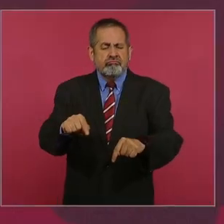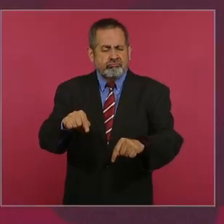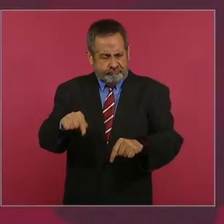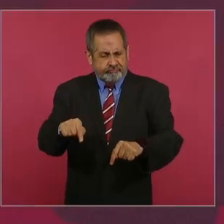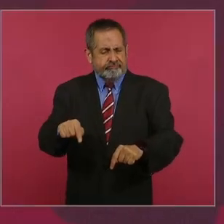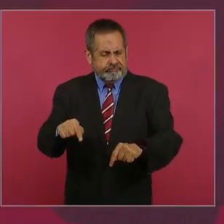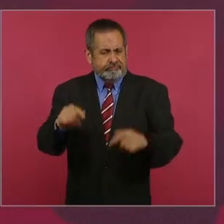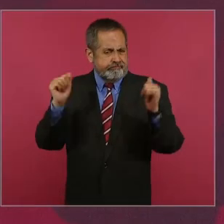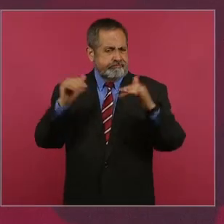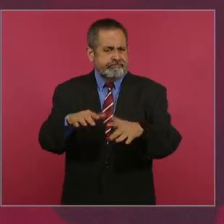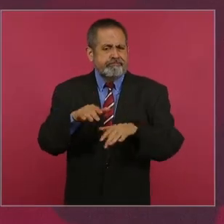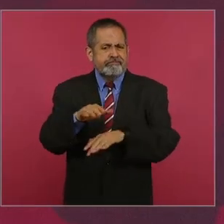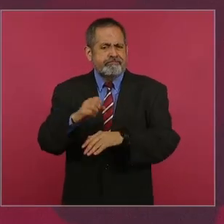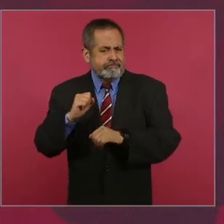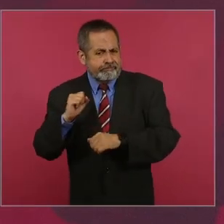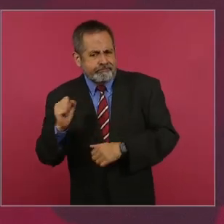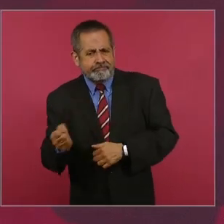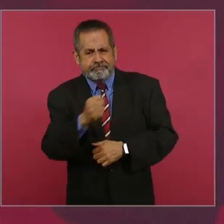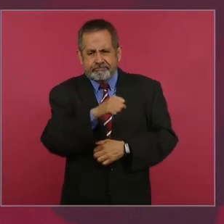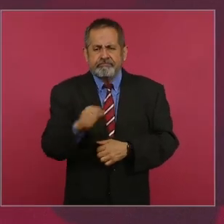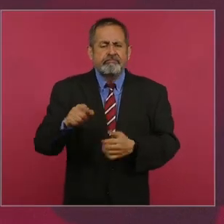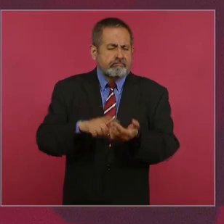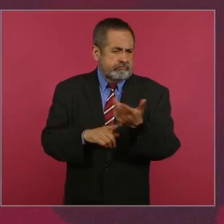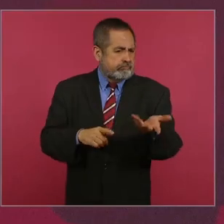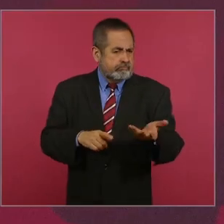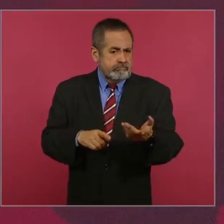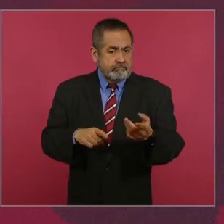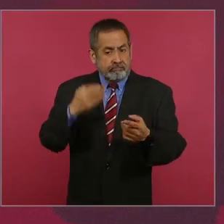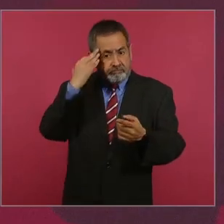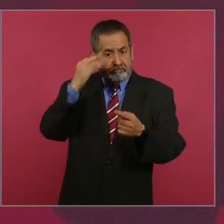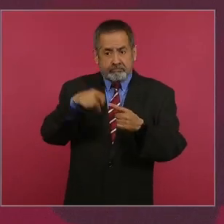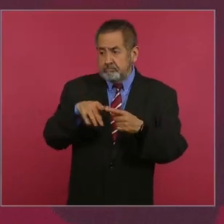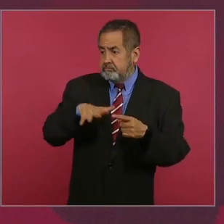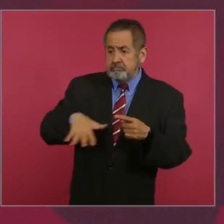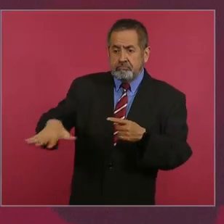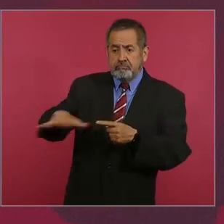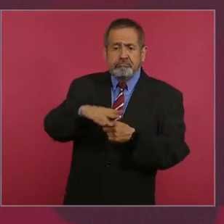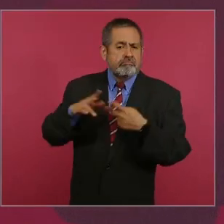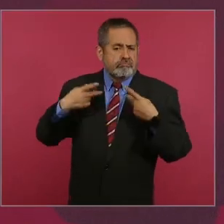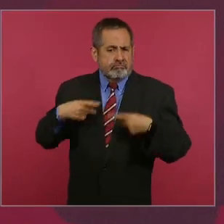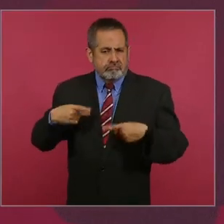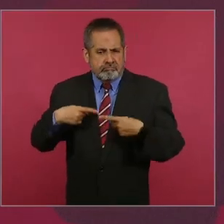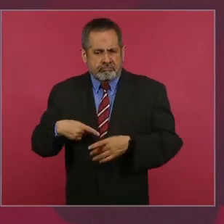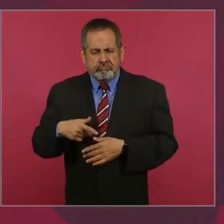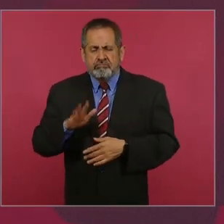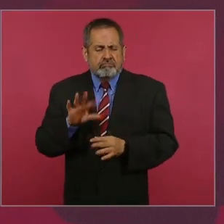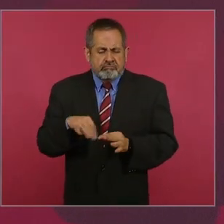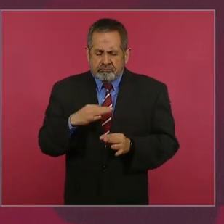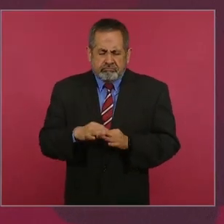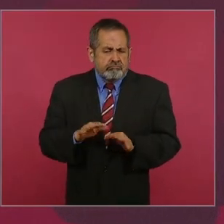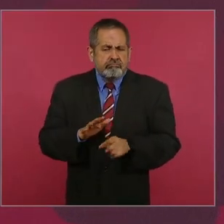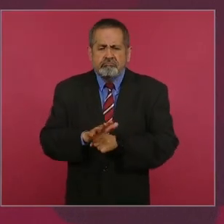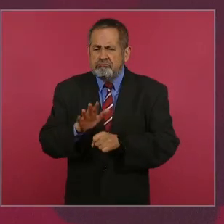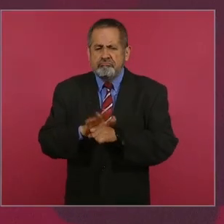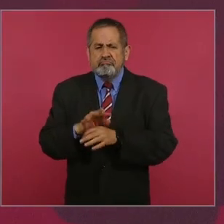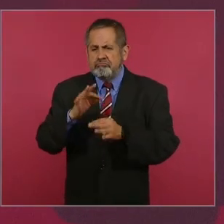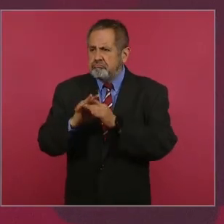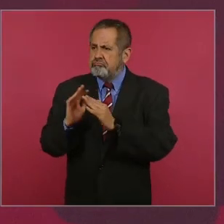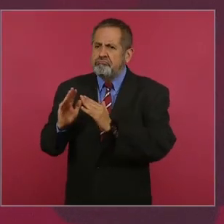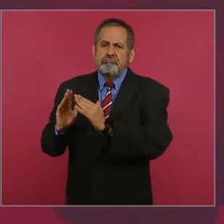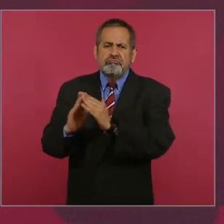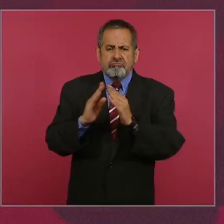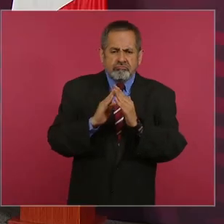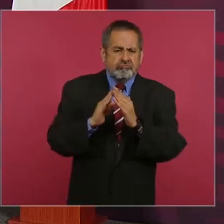mayoría de la gente de la Acapulco ya va a estar en sus viviendas